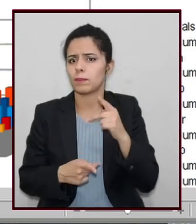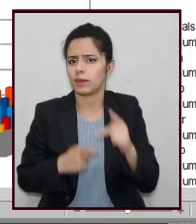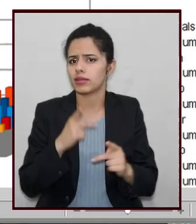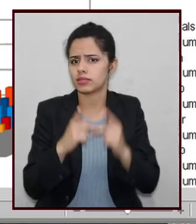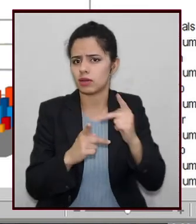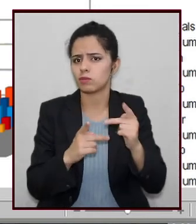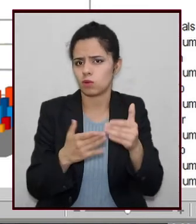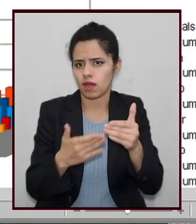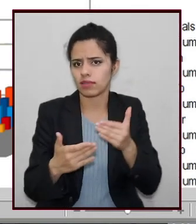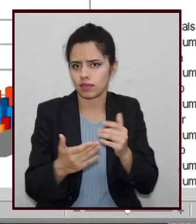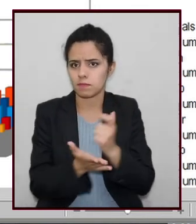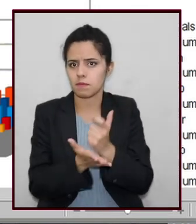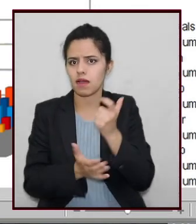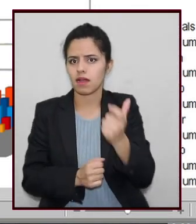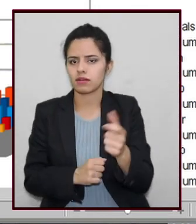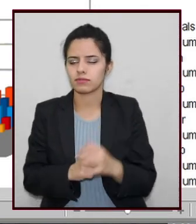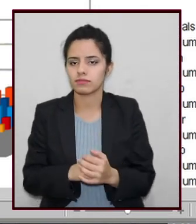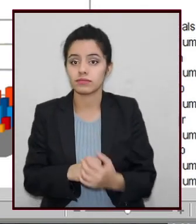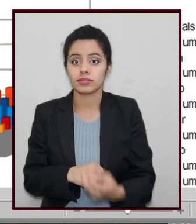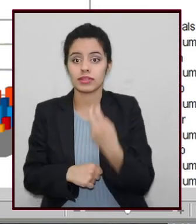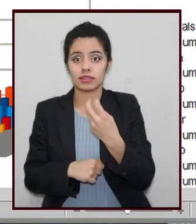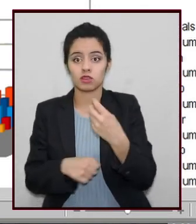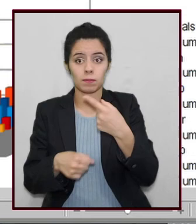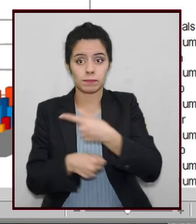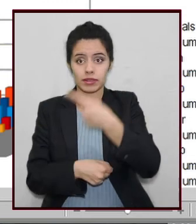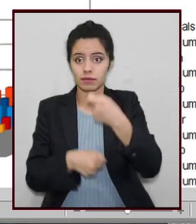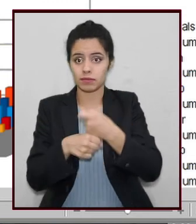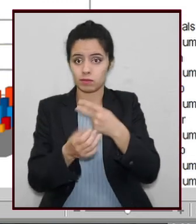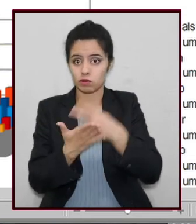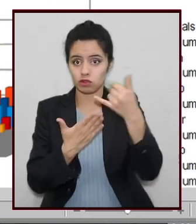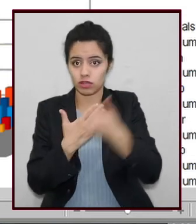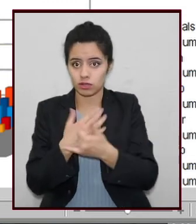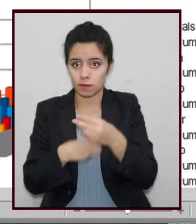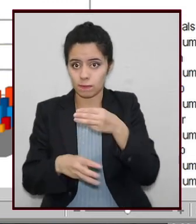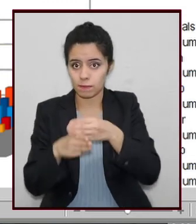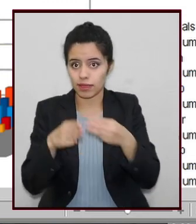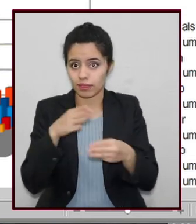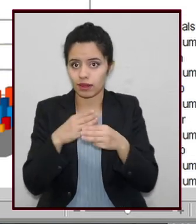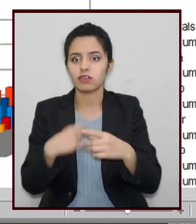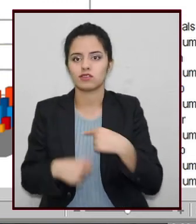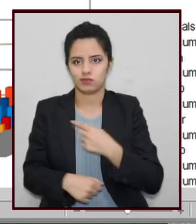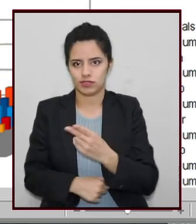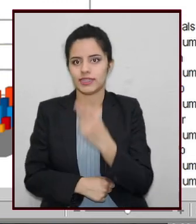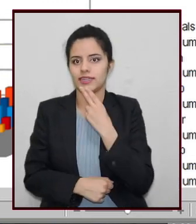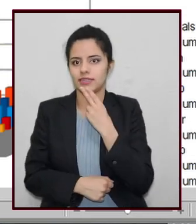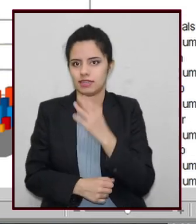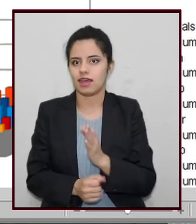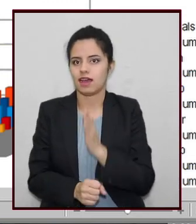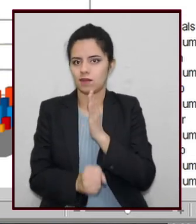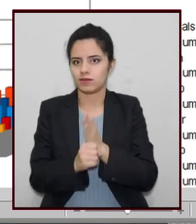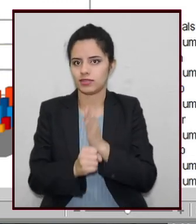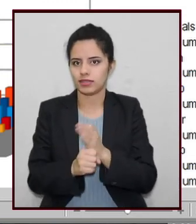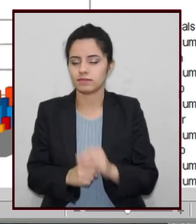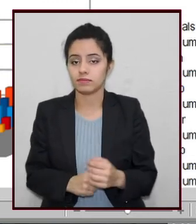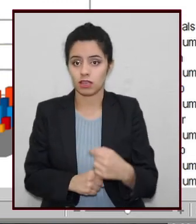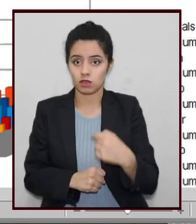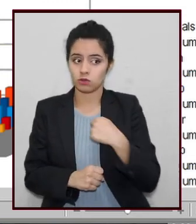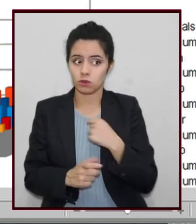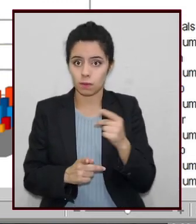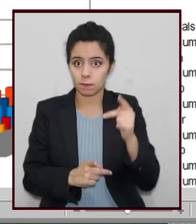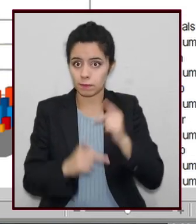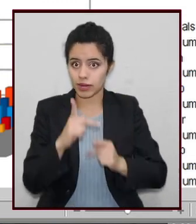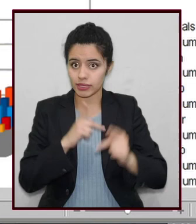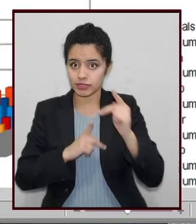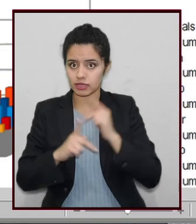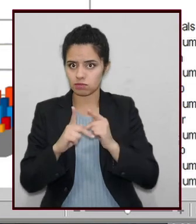manera anticipada. Pues justo ese primer proyectito que hice en esa materia lo sigo utilizando hoy en día. Cuando yo tengo un crédito y quiero